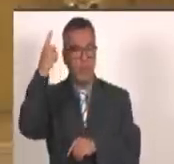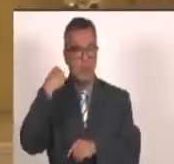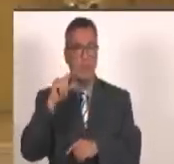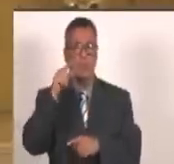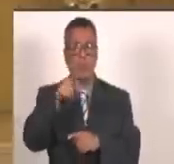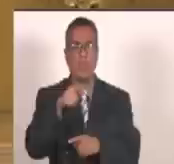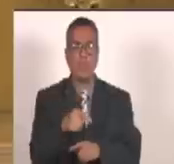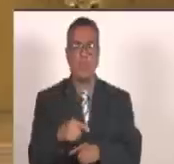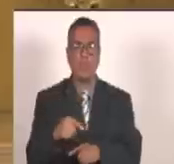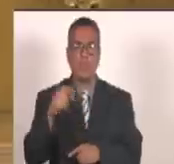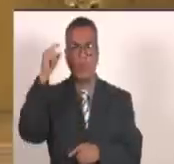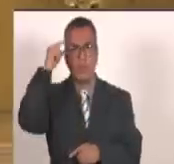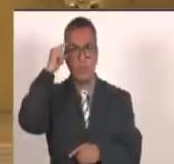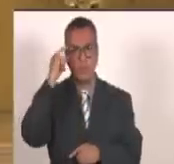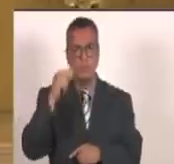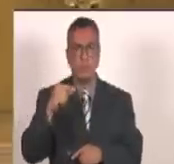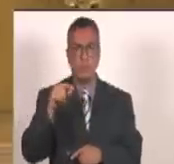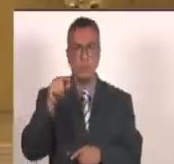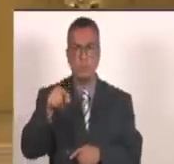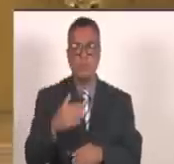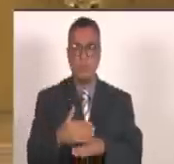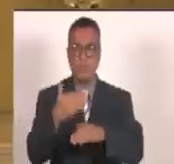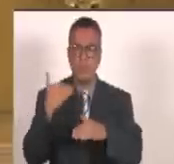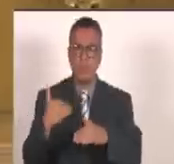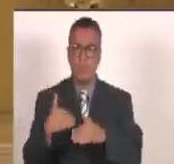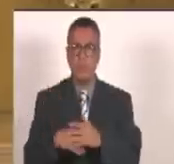ciudad de Shanghái a